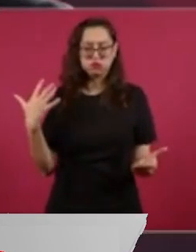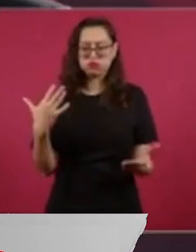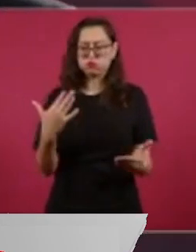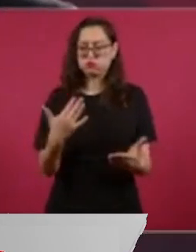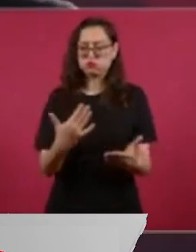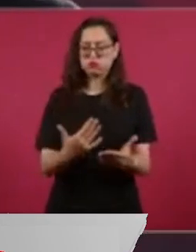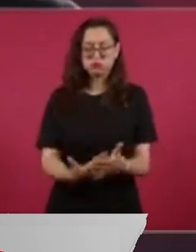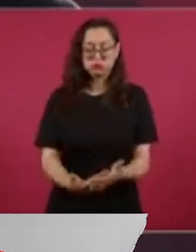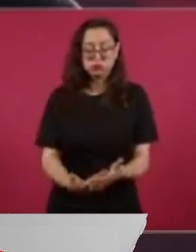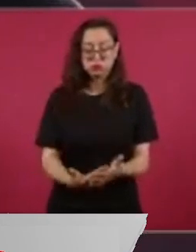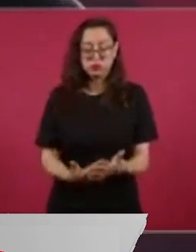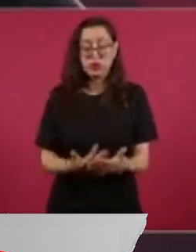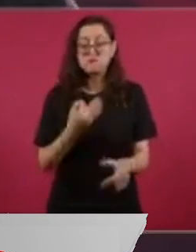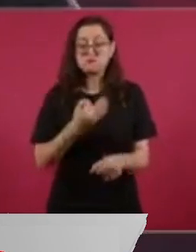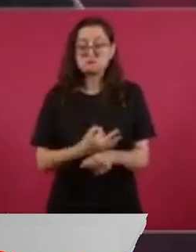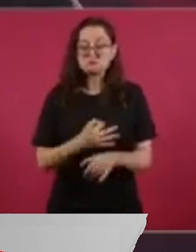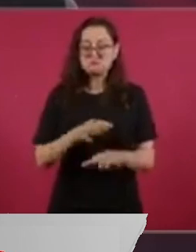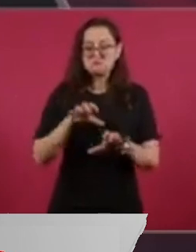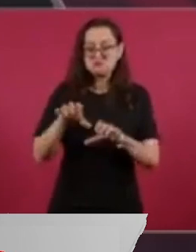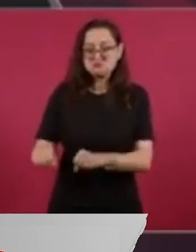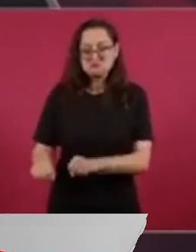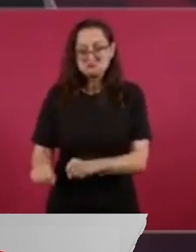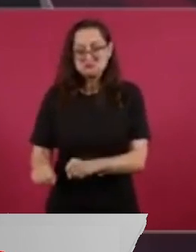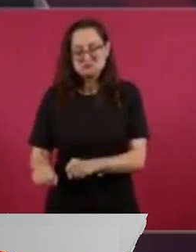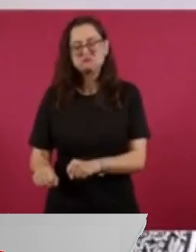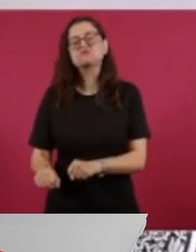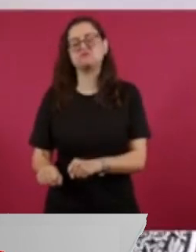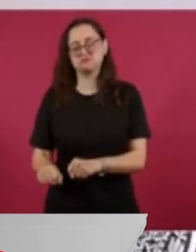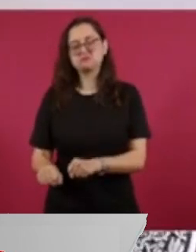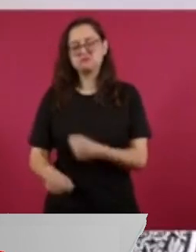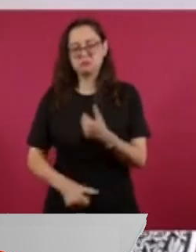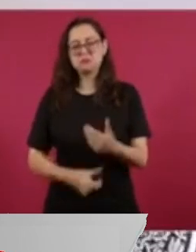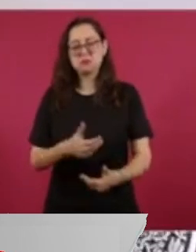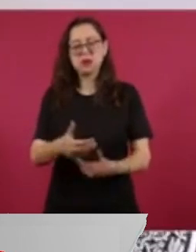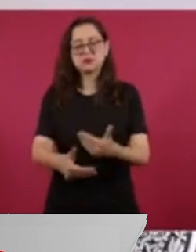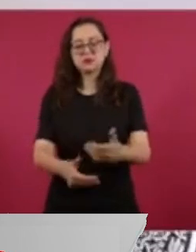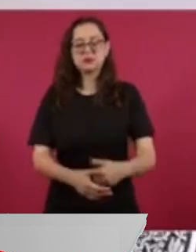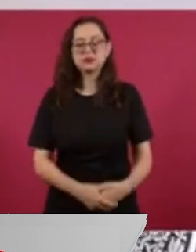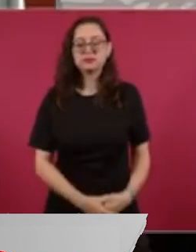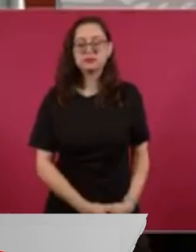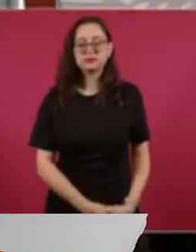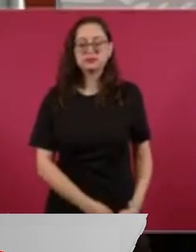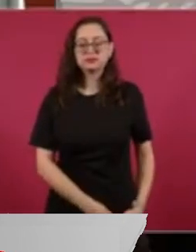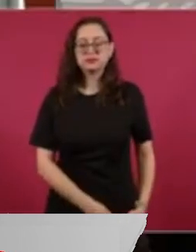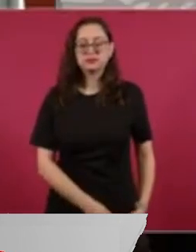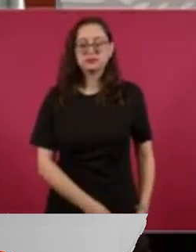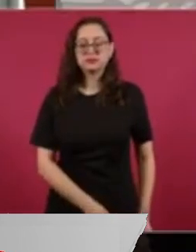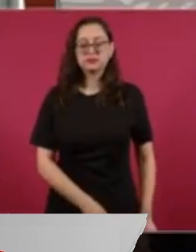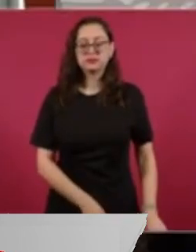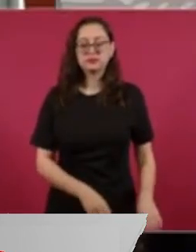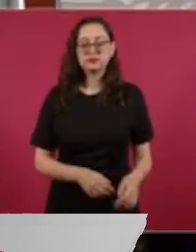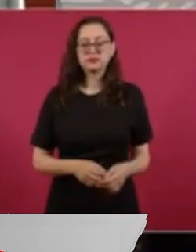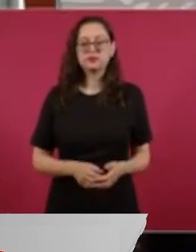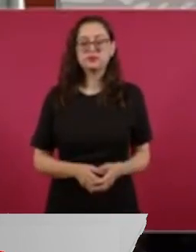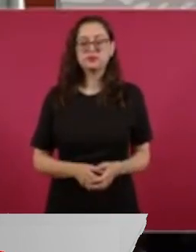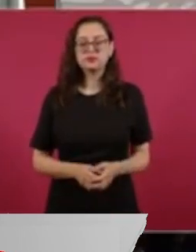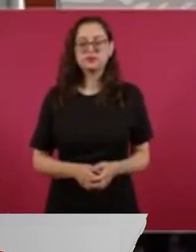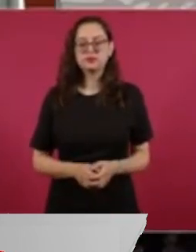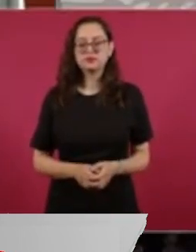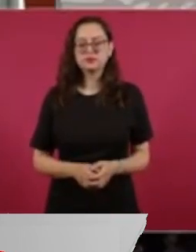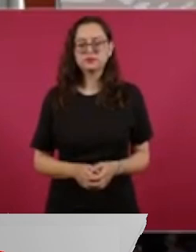y que se haya detenido pues es un avance. ¿Usted lo celebra?